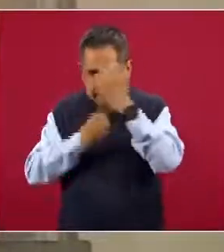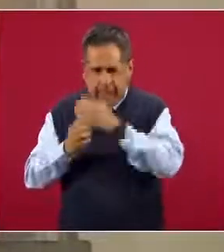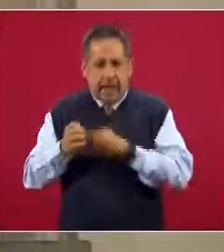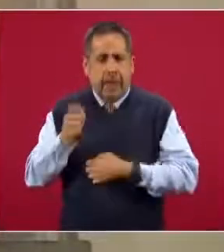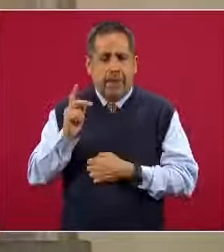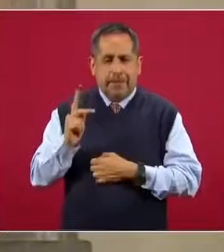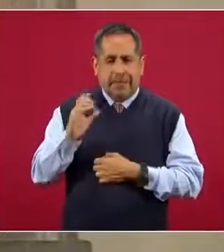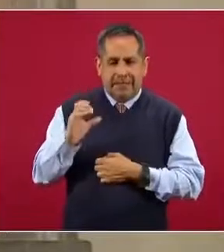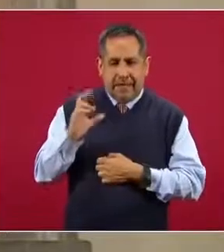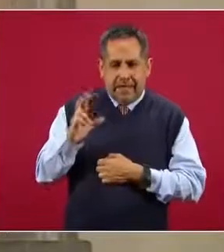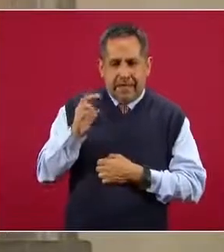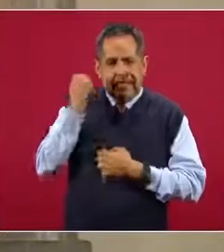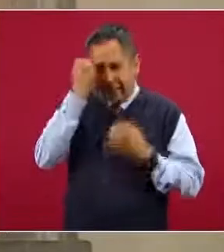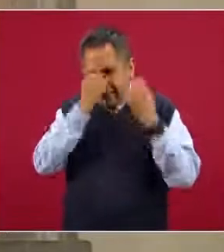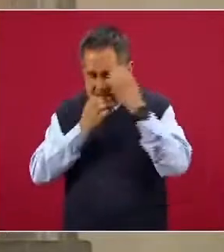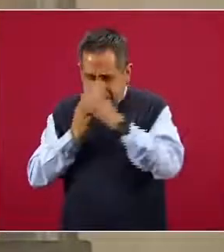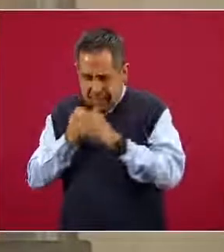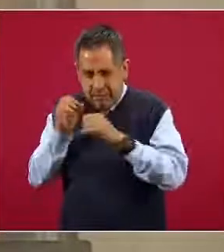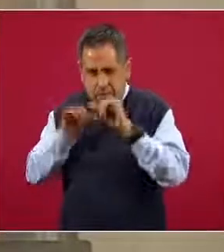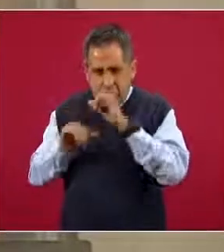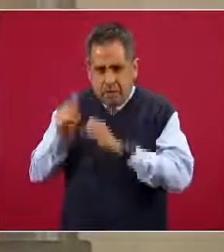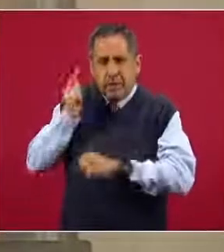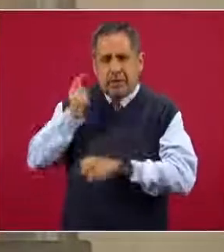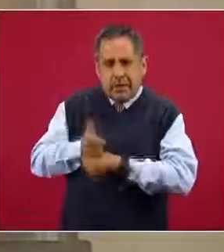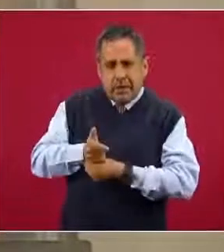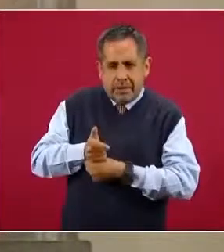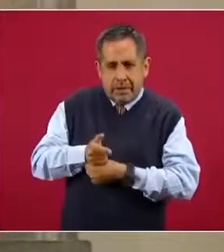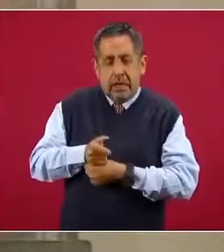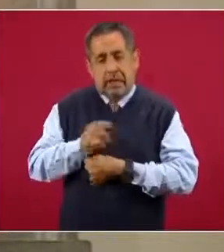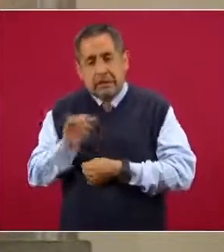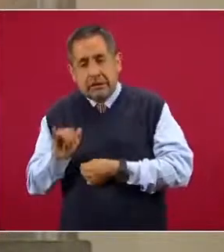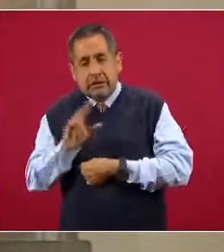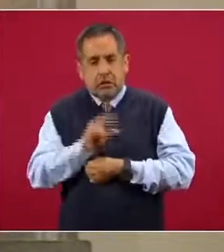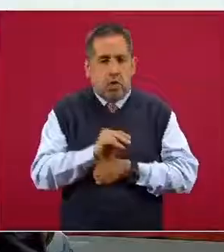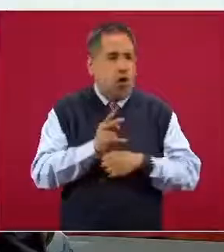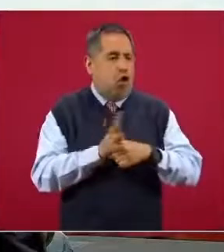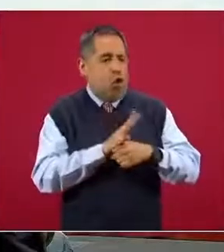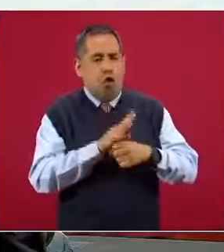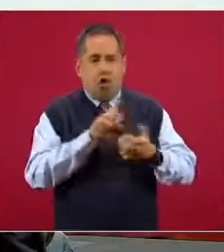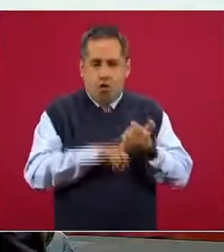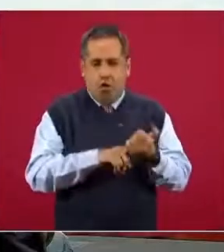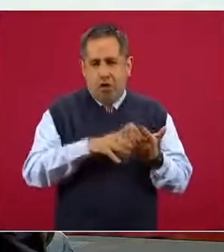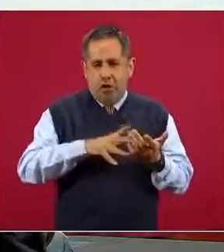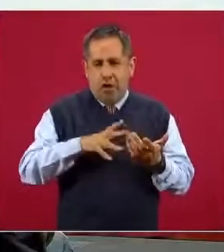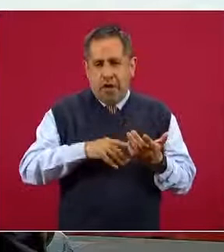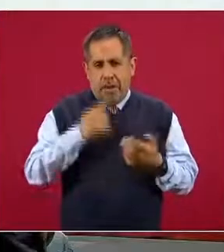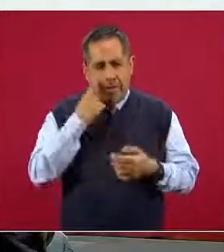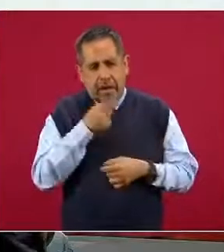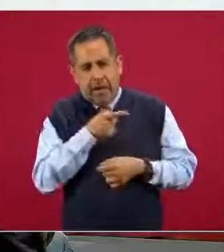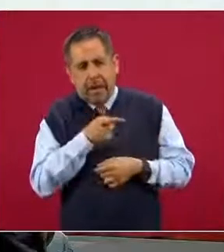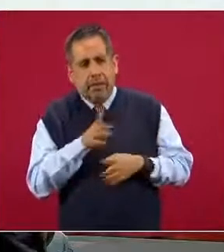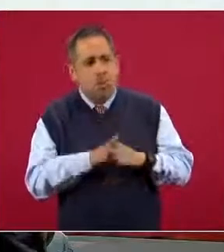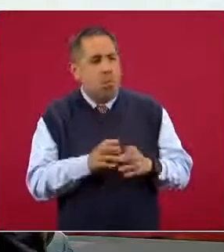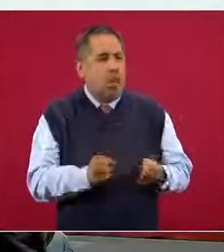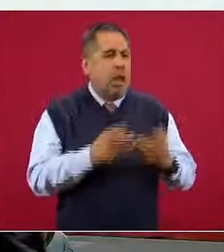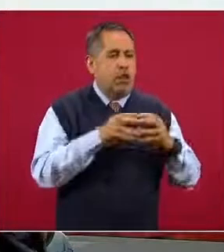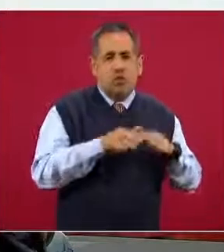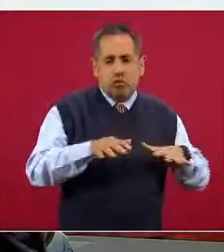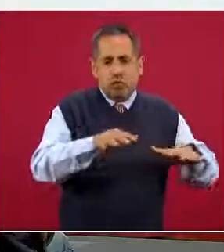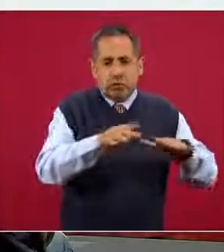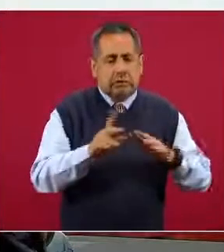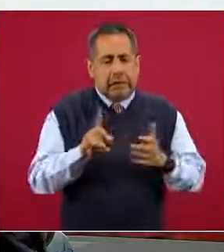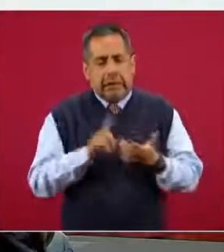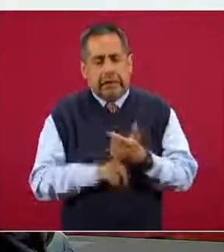es la prueba hasta estos momentos lineada para la confirmación de casos, tanto para la vigilancia epidemiológica como